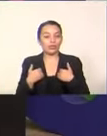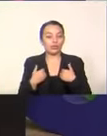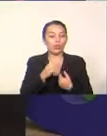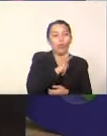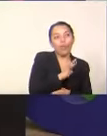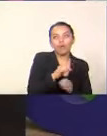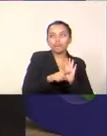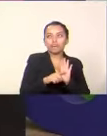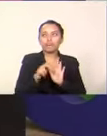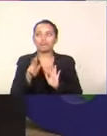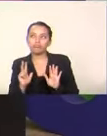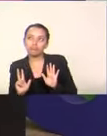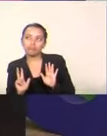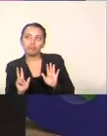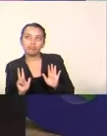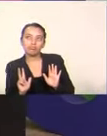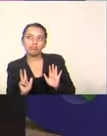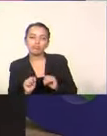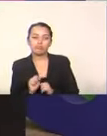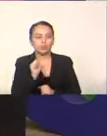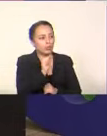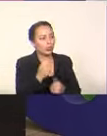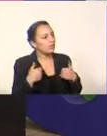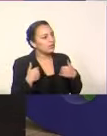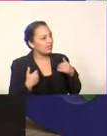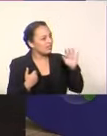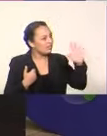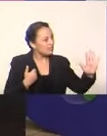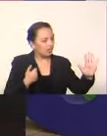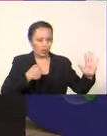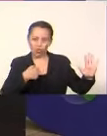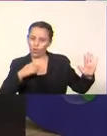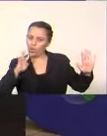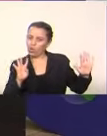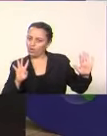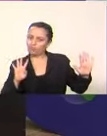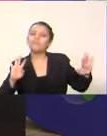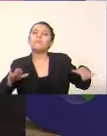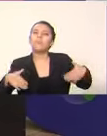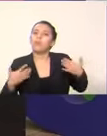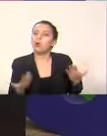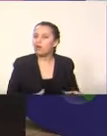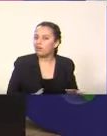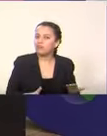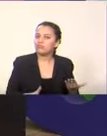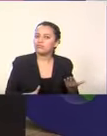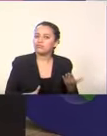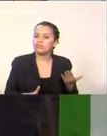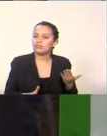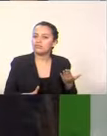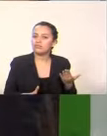Yo aquí tengo 4, pero tú tienes 5. ¿Por qué te he quedado 5? Porque pasamos una decena a